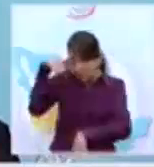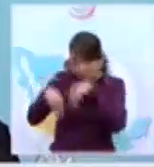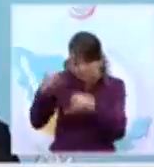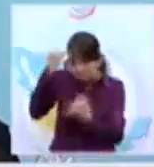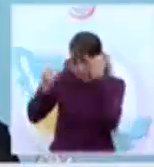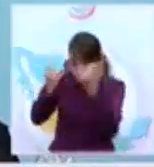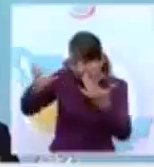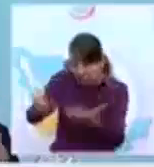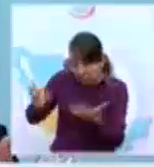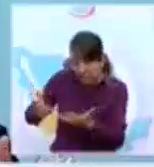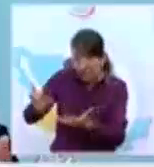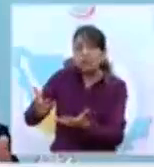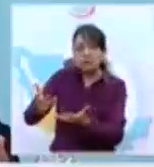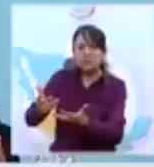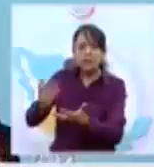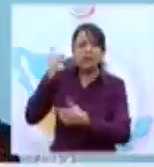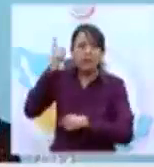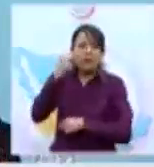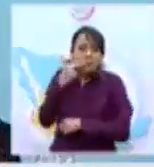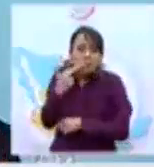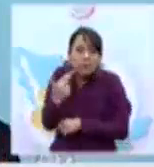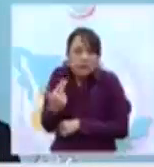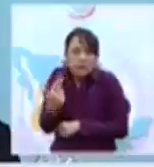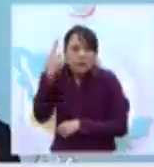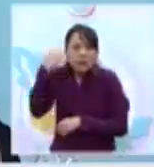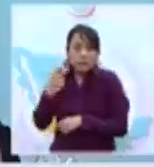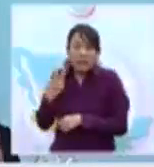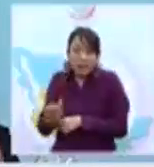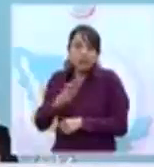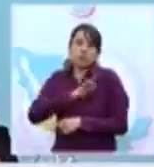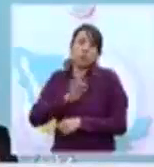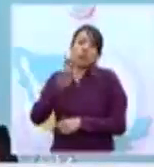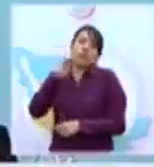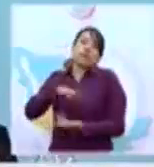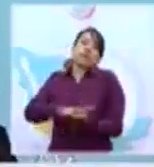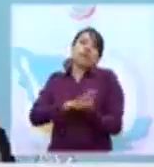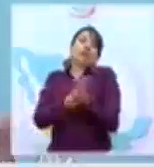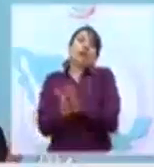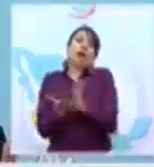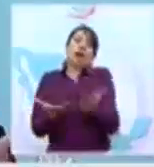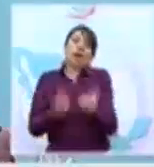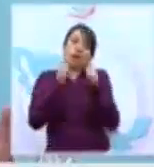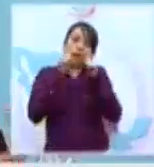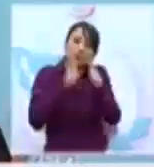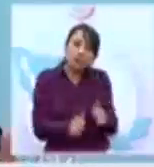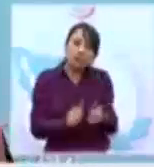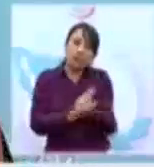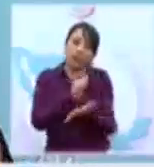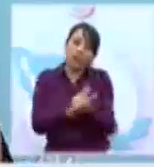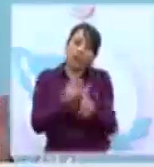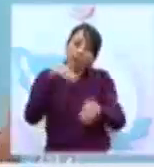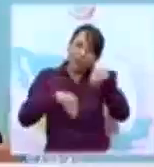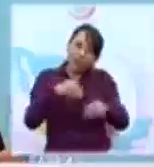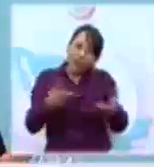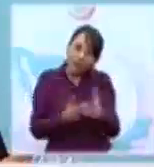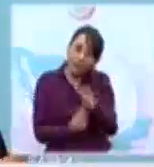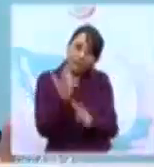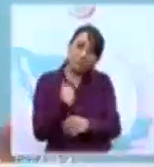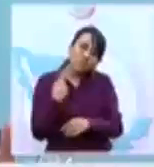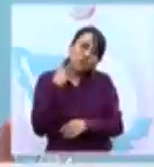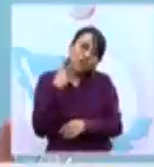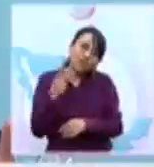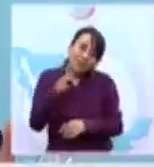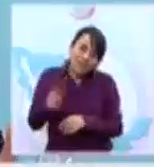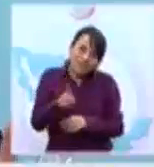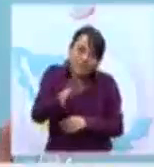una mejor manera y que pueda traducirse en mejor política pública, en que cada programa tenga sus indicadores,